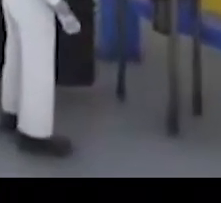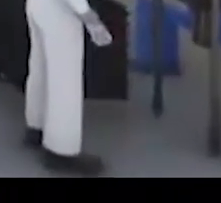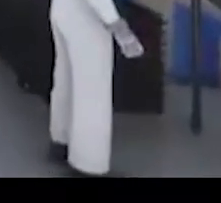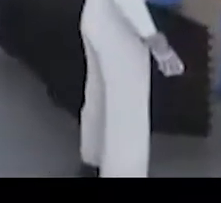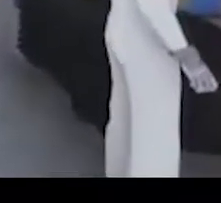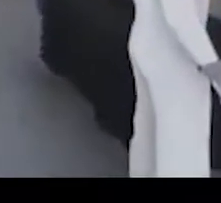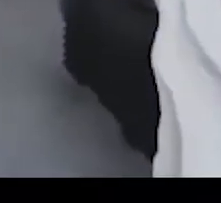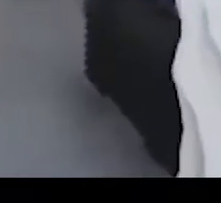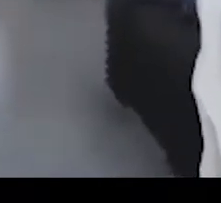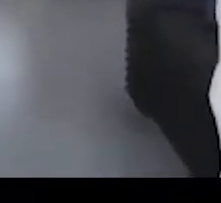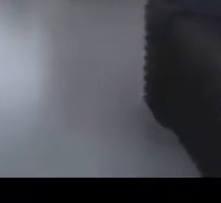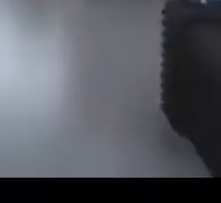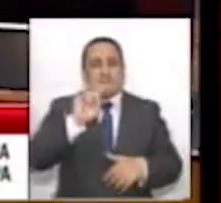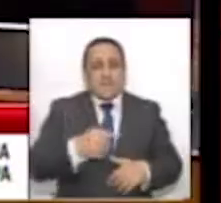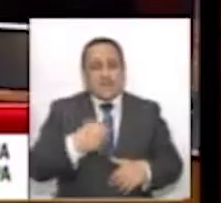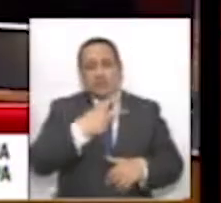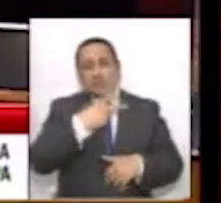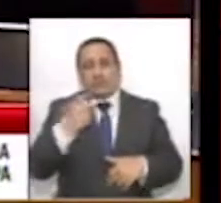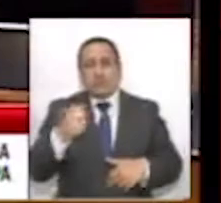en